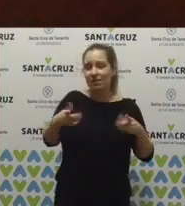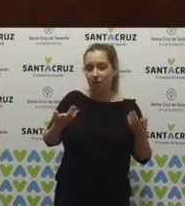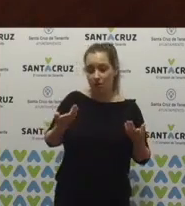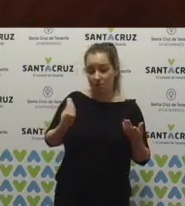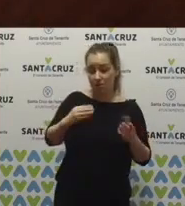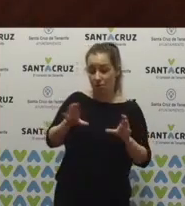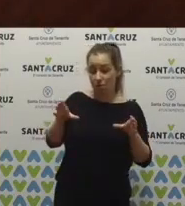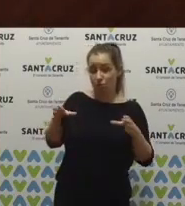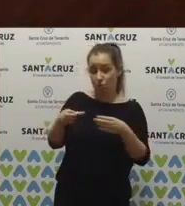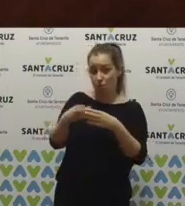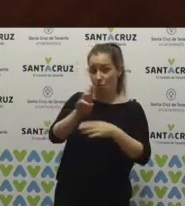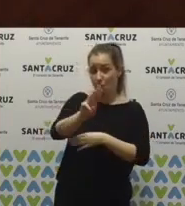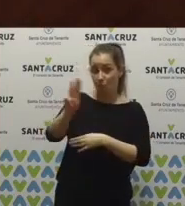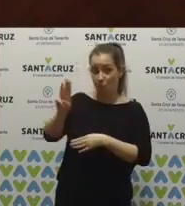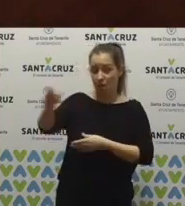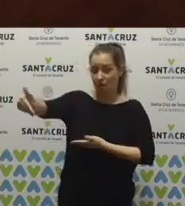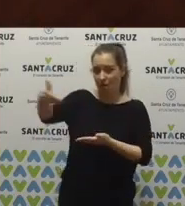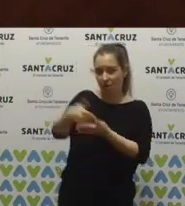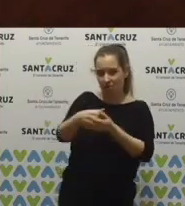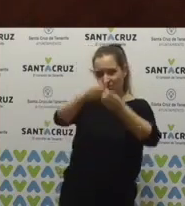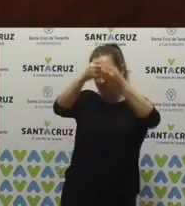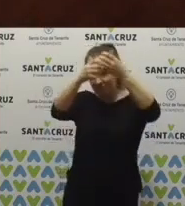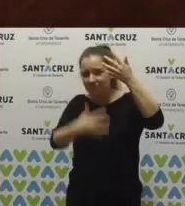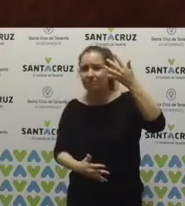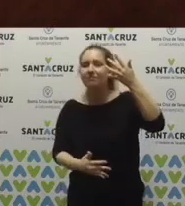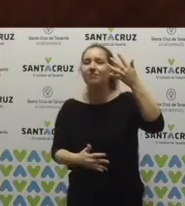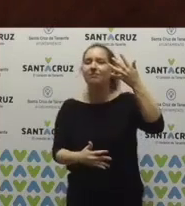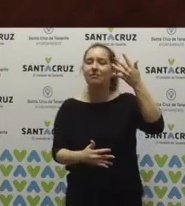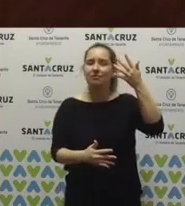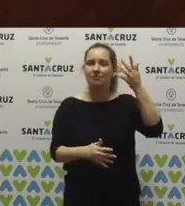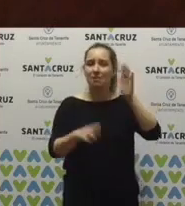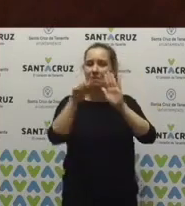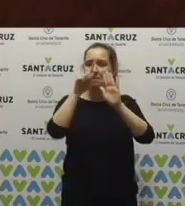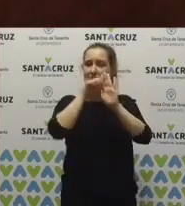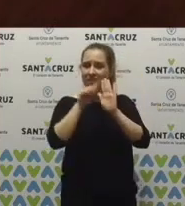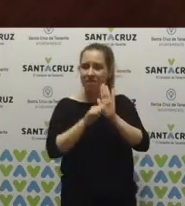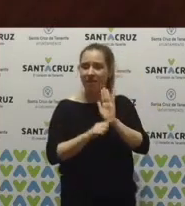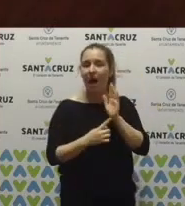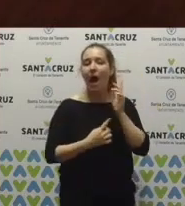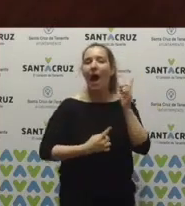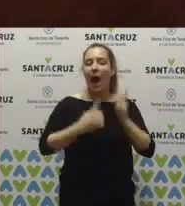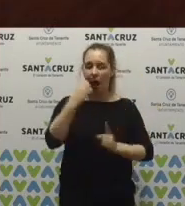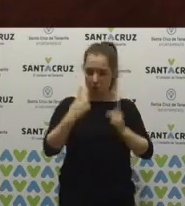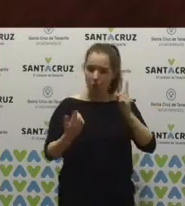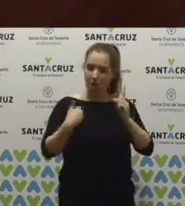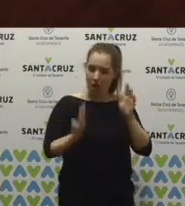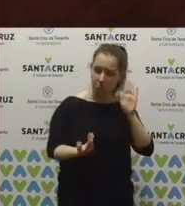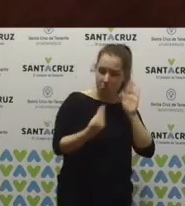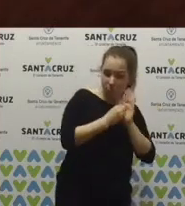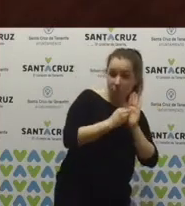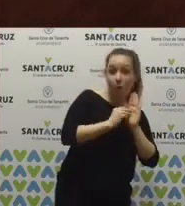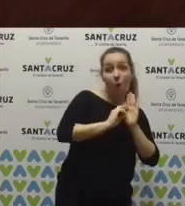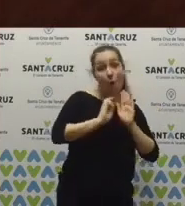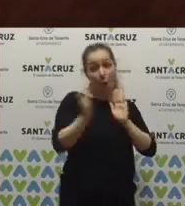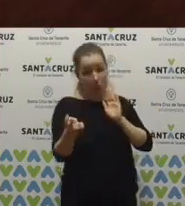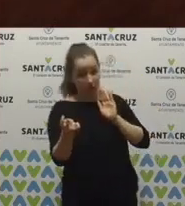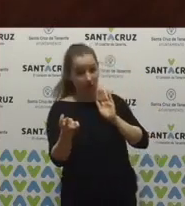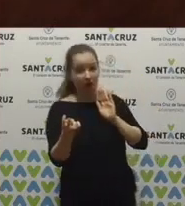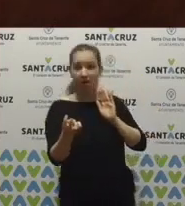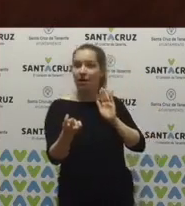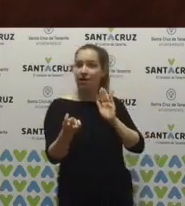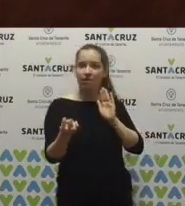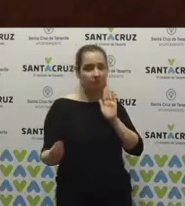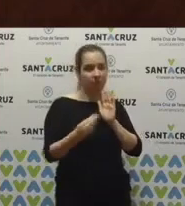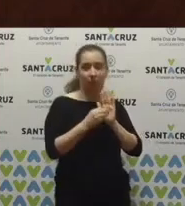desde luego sí que presenta toda aquella batería de medidas algunas de ellas están incluidas en el documento pero muchas de ellas no están